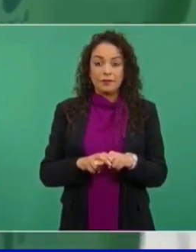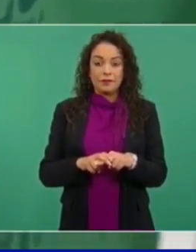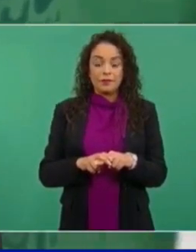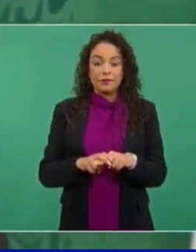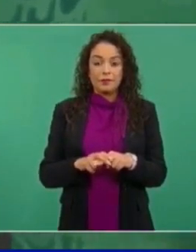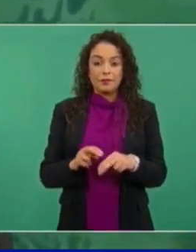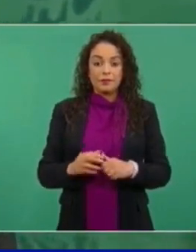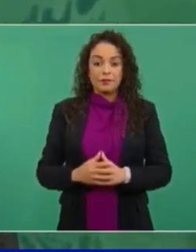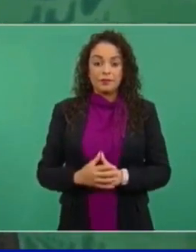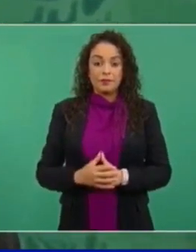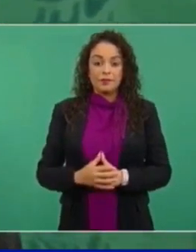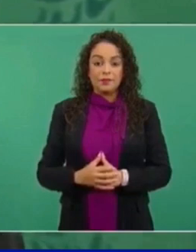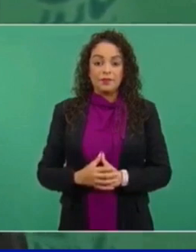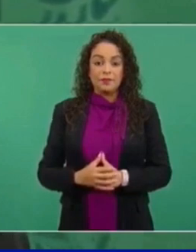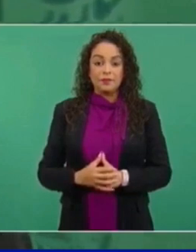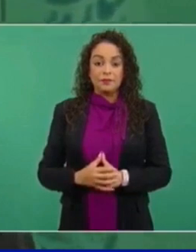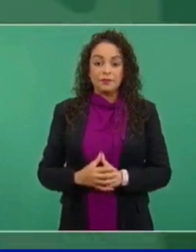viajaron